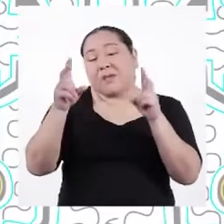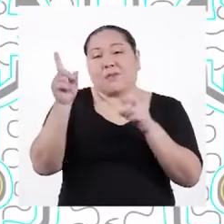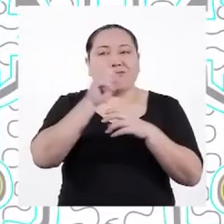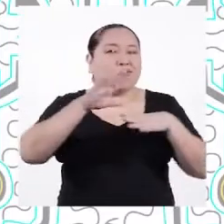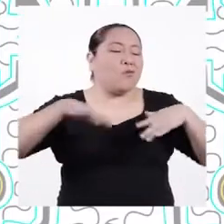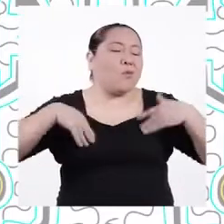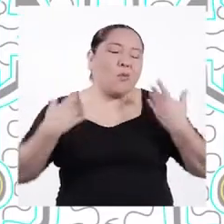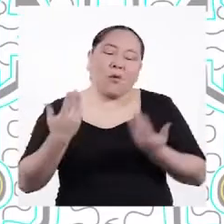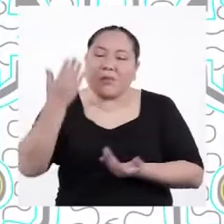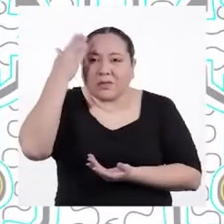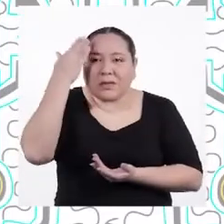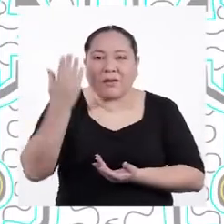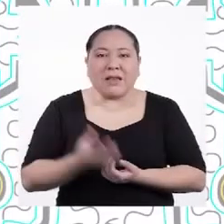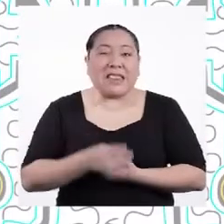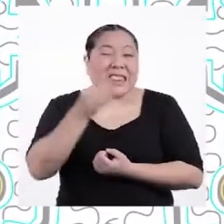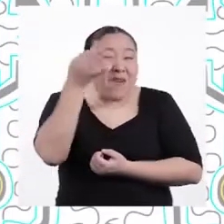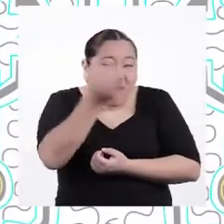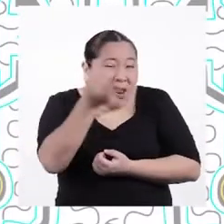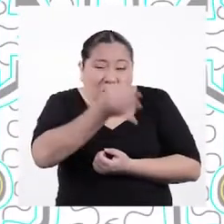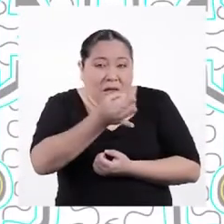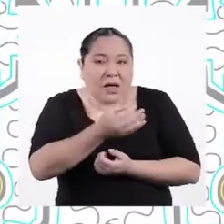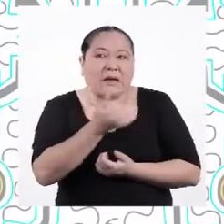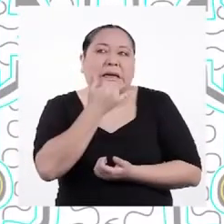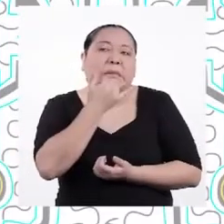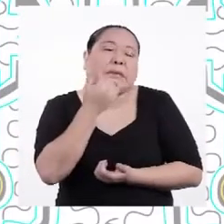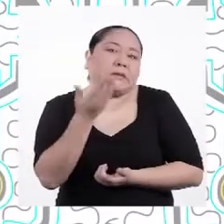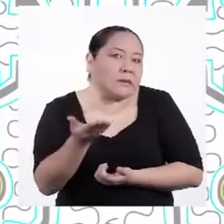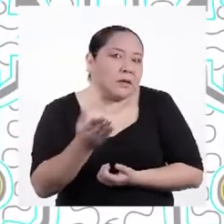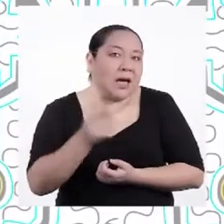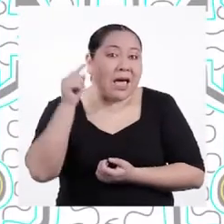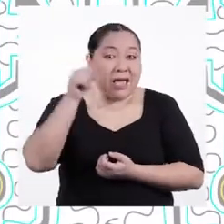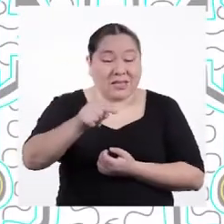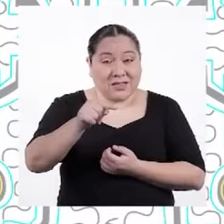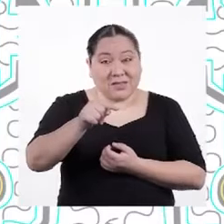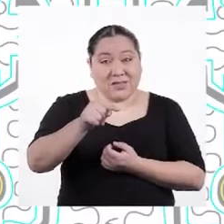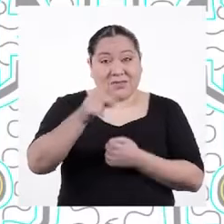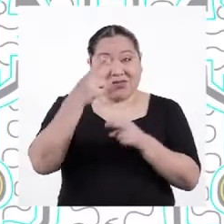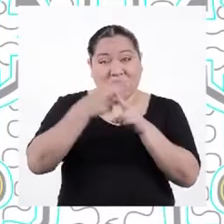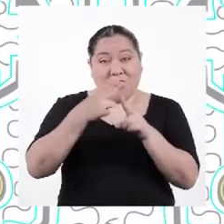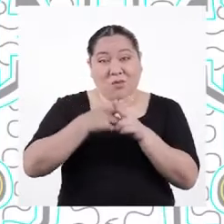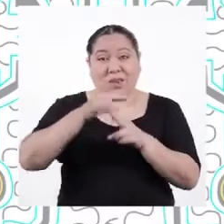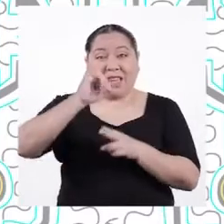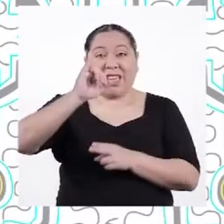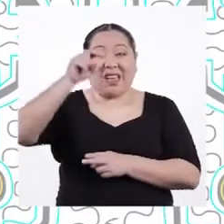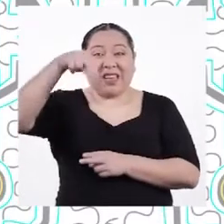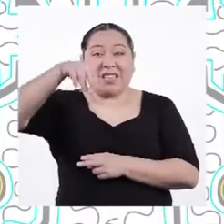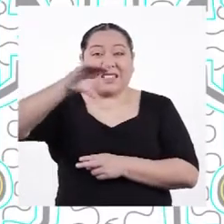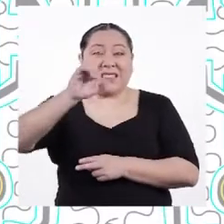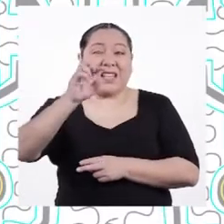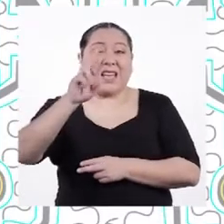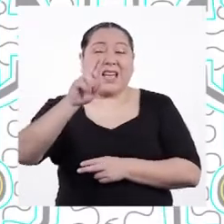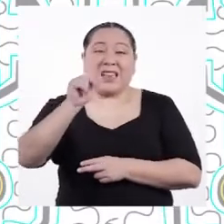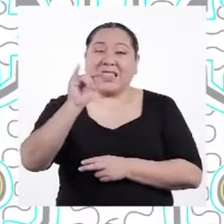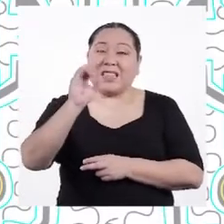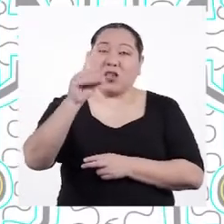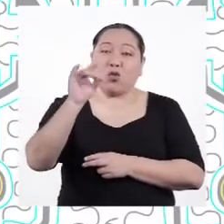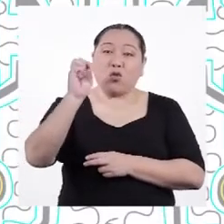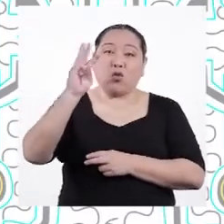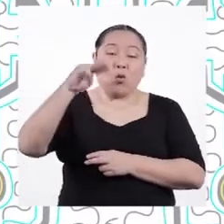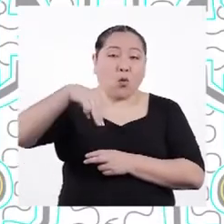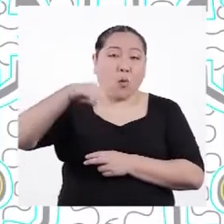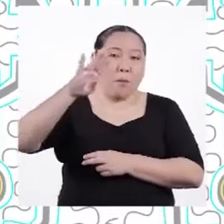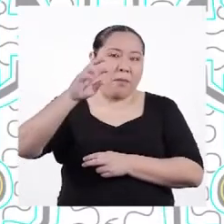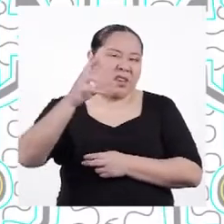con exactitud qué pasará. A eso se llama incertidumbre. Se refiere cuando no sabemos con certeza